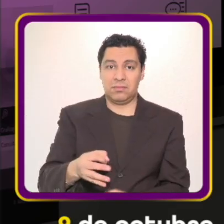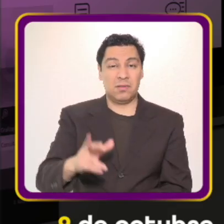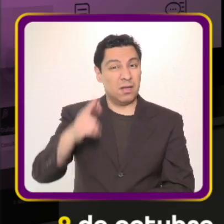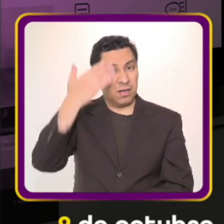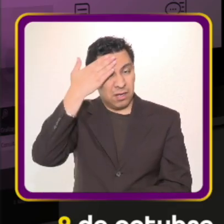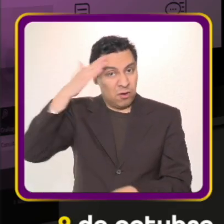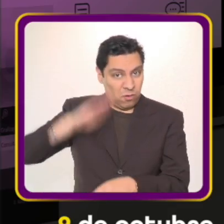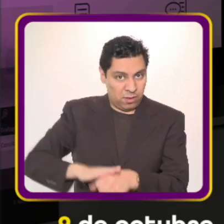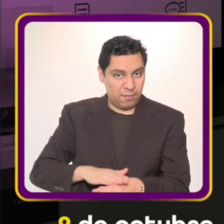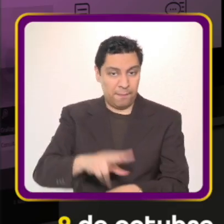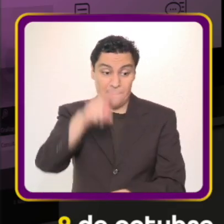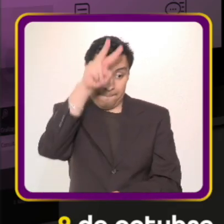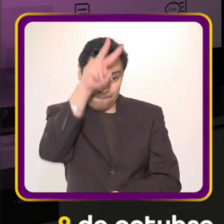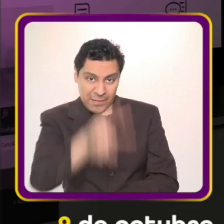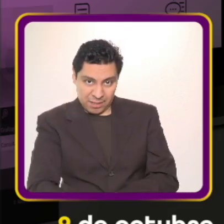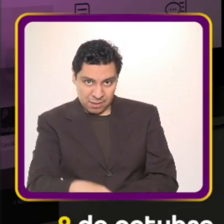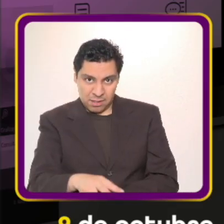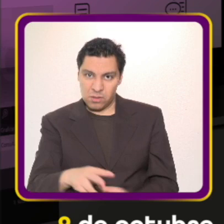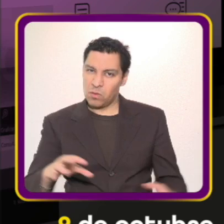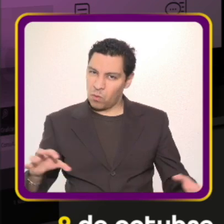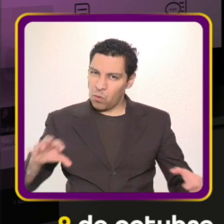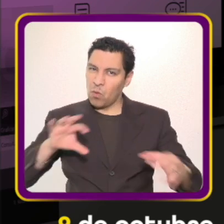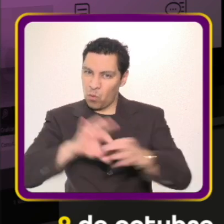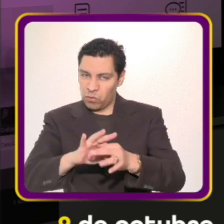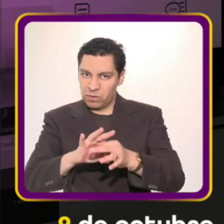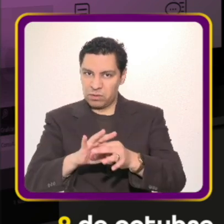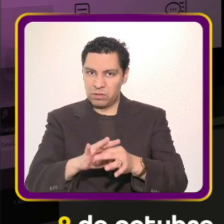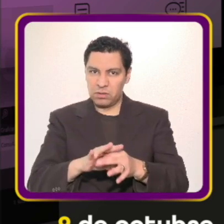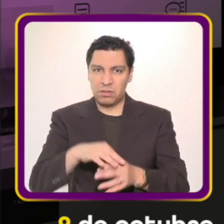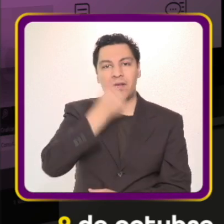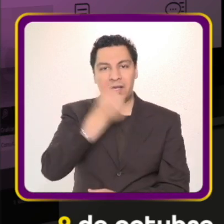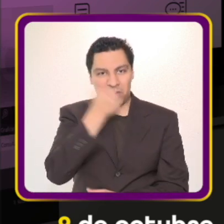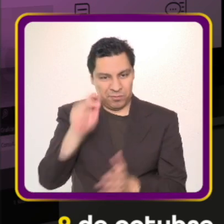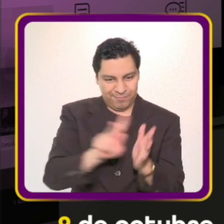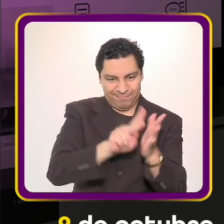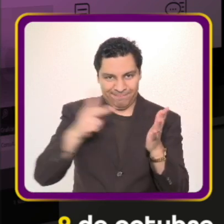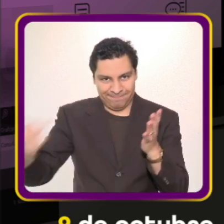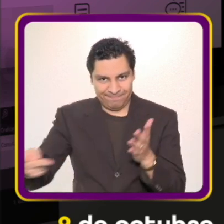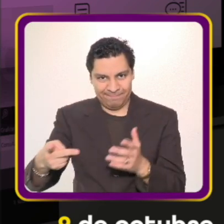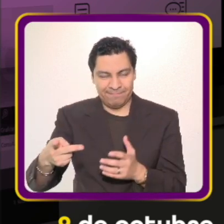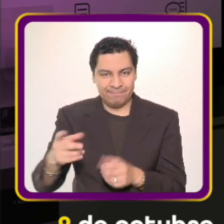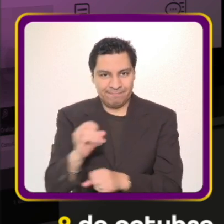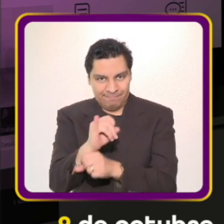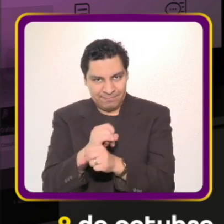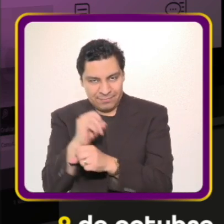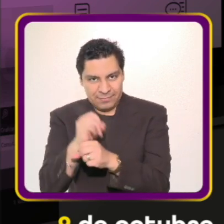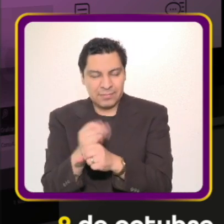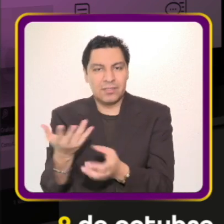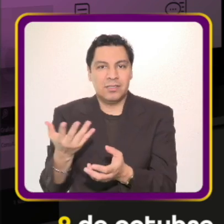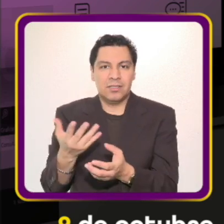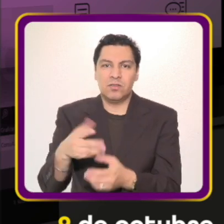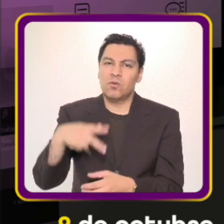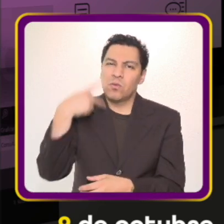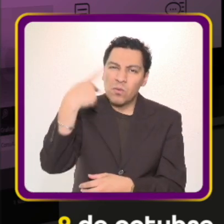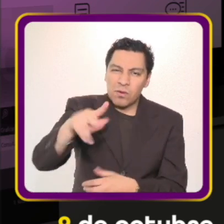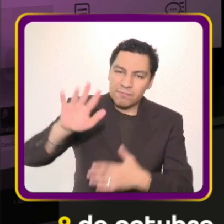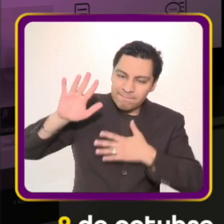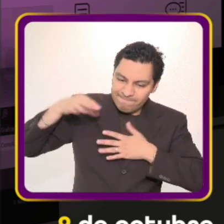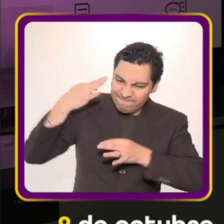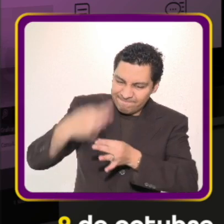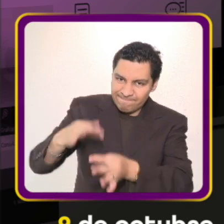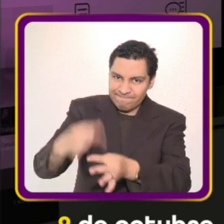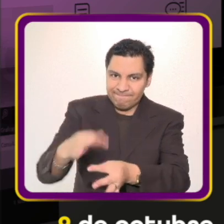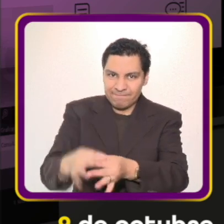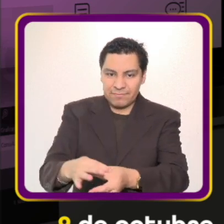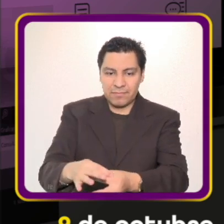La verdad une y la desinformación desune y polariza. Son un ejemplo de integridad, de esfuerzo y compromiso